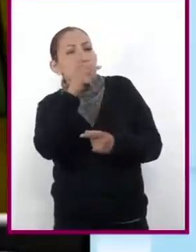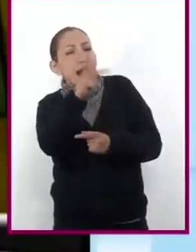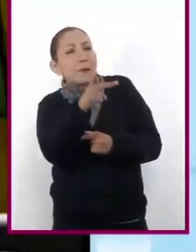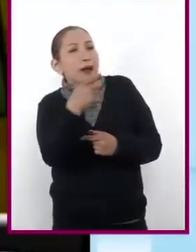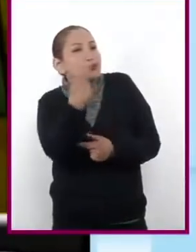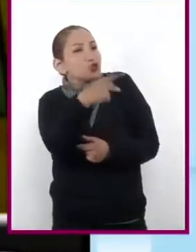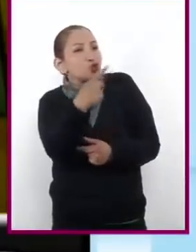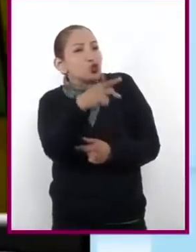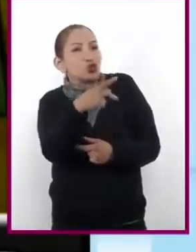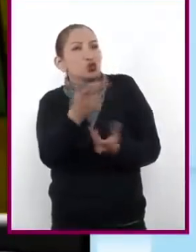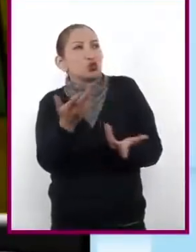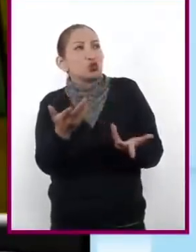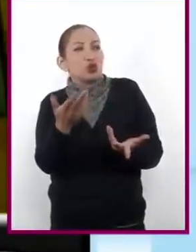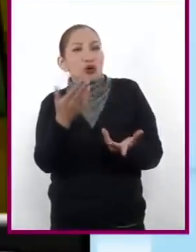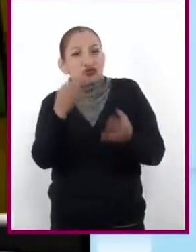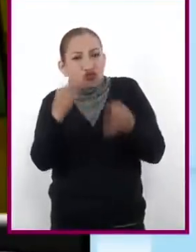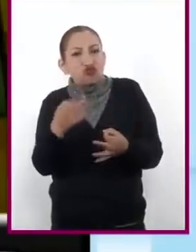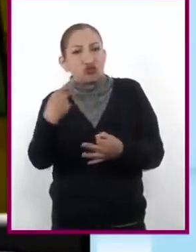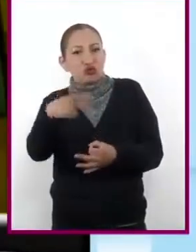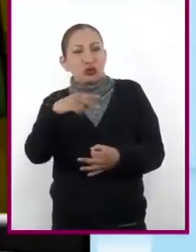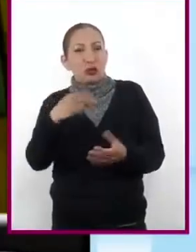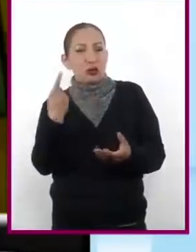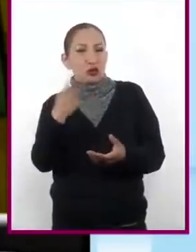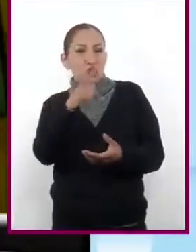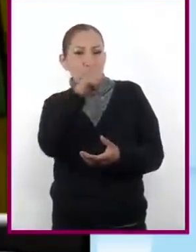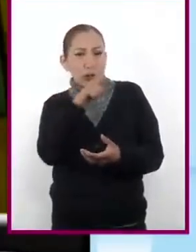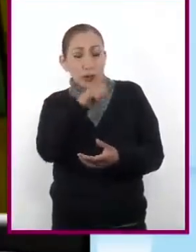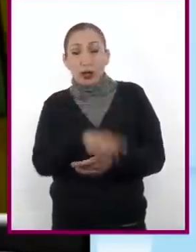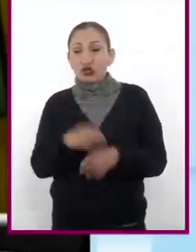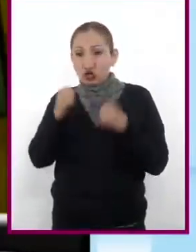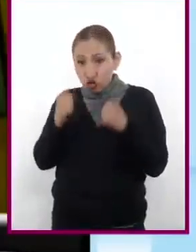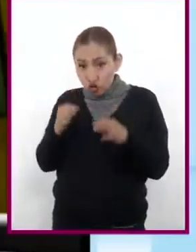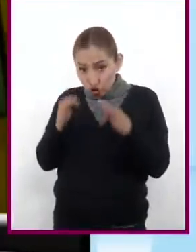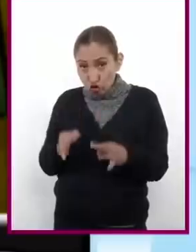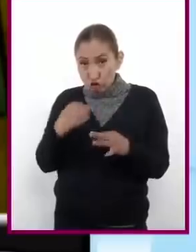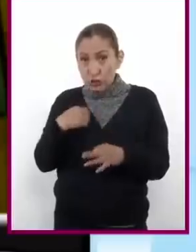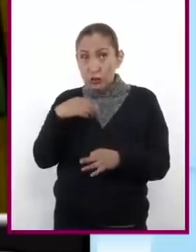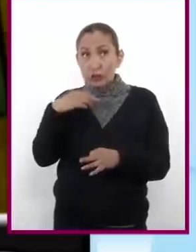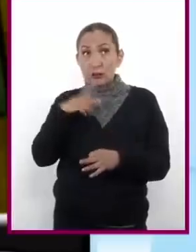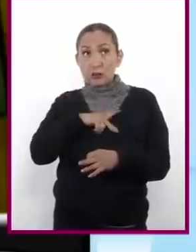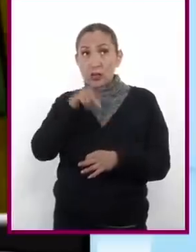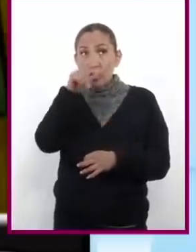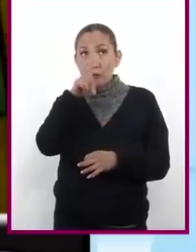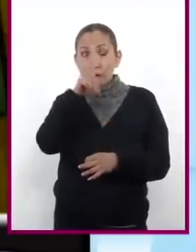que son originarias de náhuatl? Originarias de náhuatl.